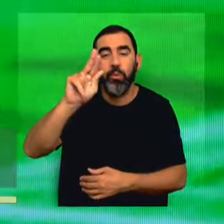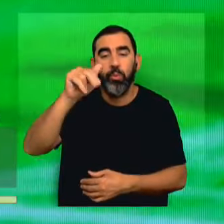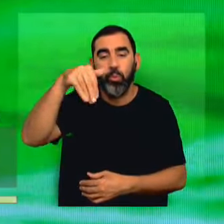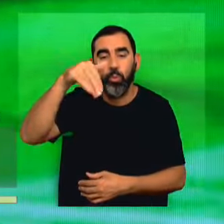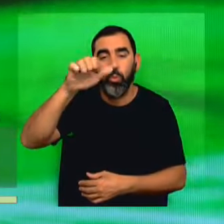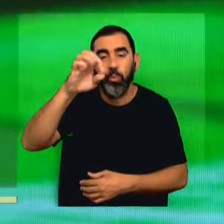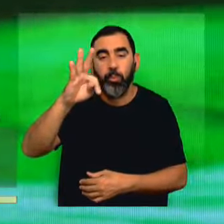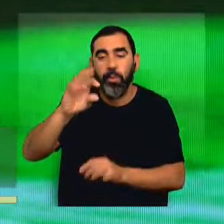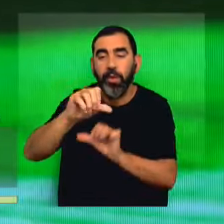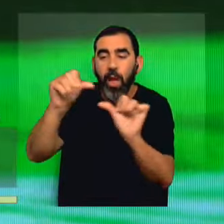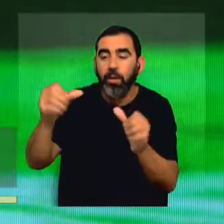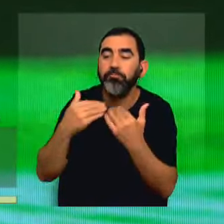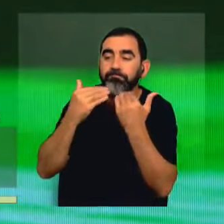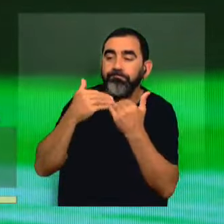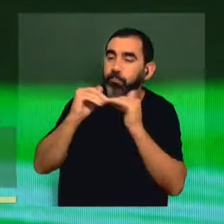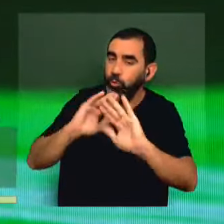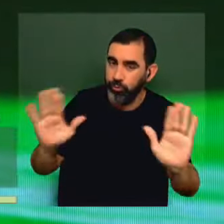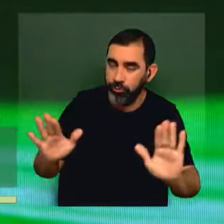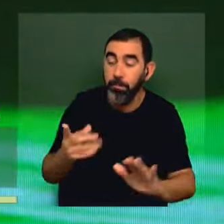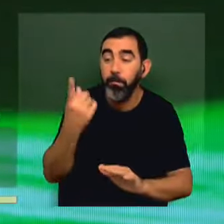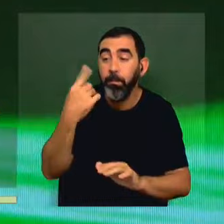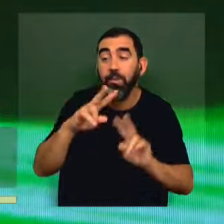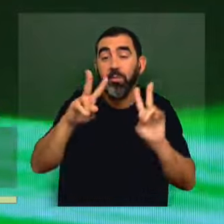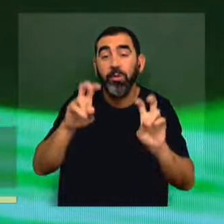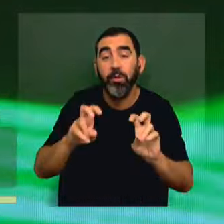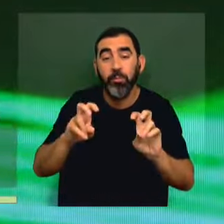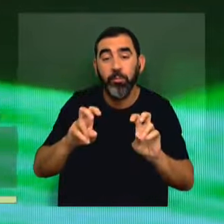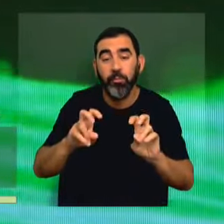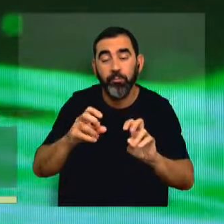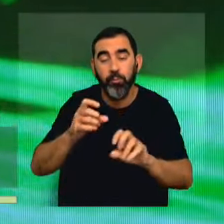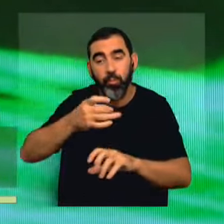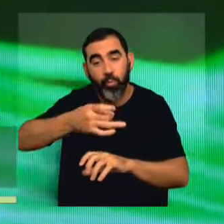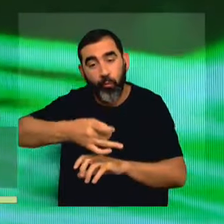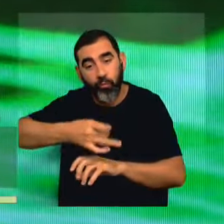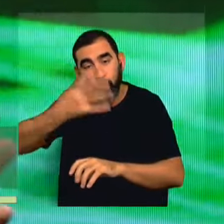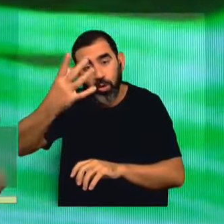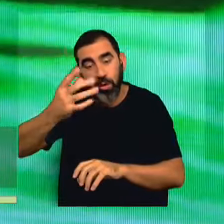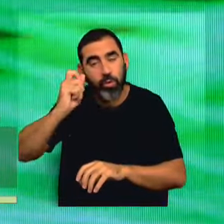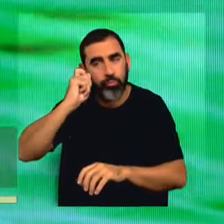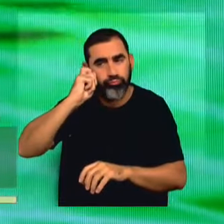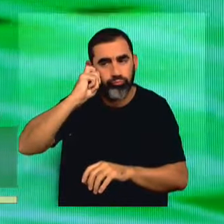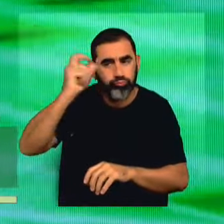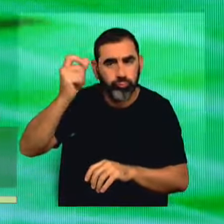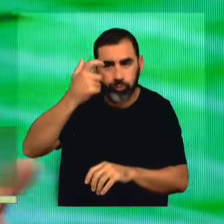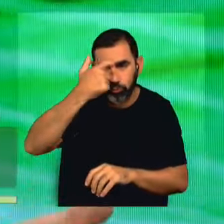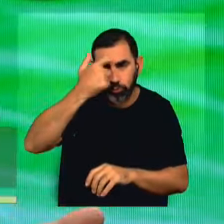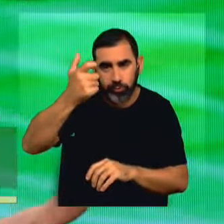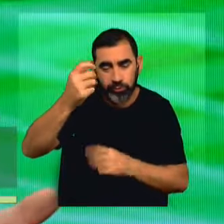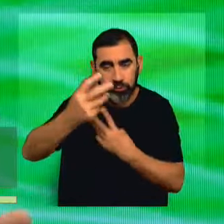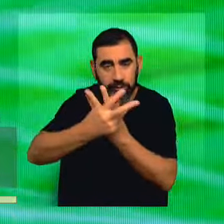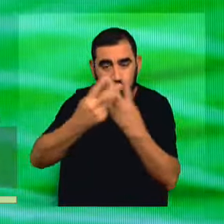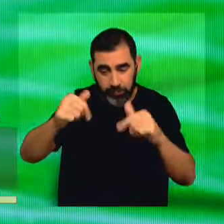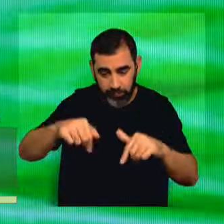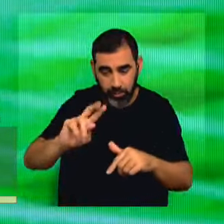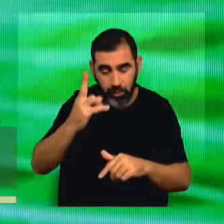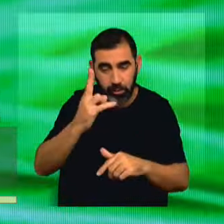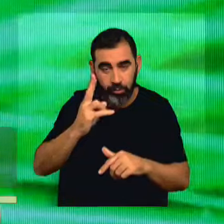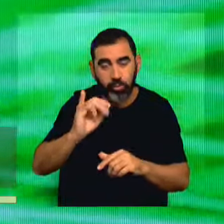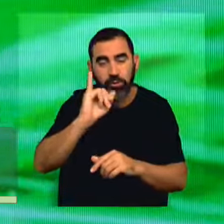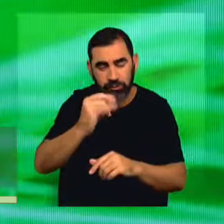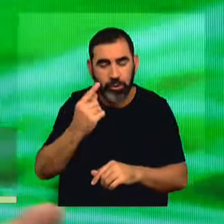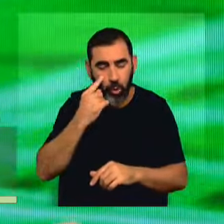te lo puedo decir Este pero desde el punto de vista de lo que es la academia el el conocimiento científico local eso es algo